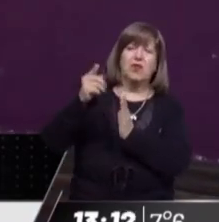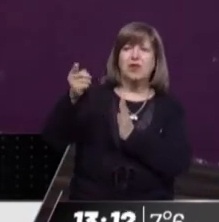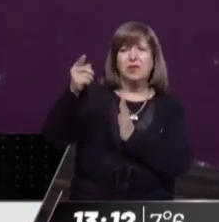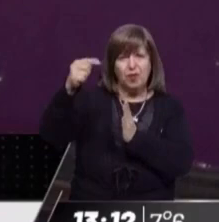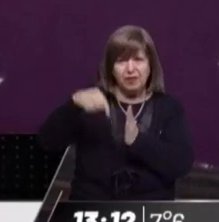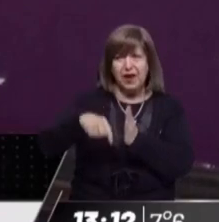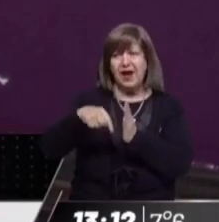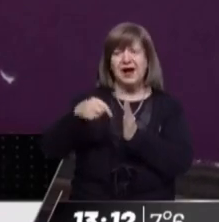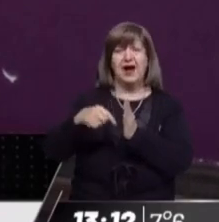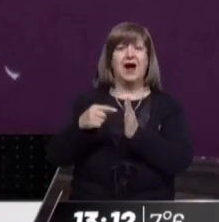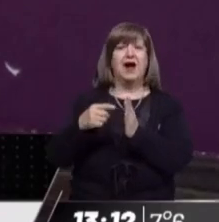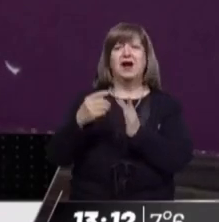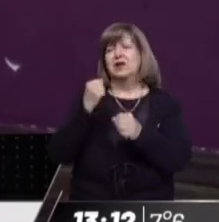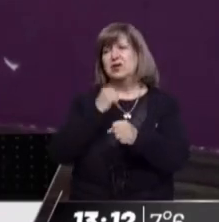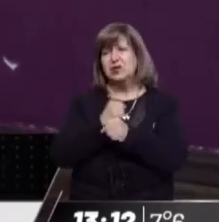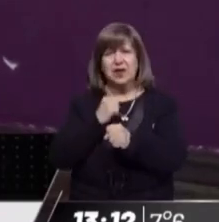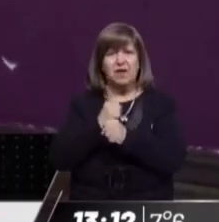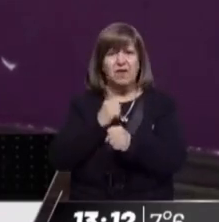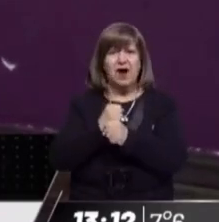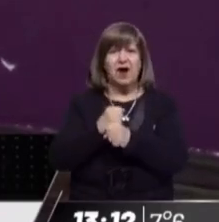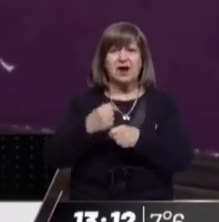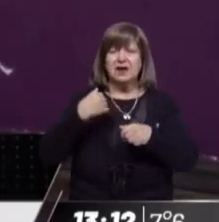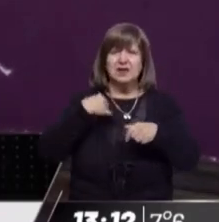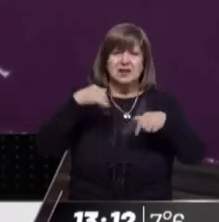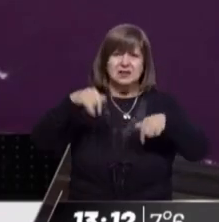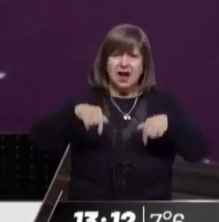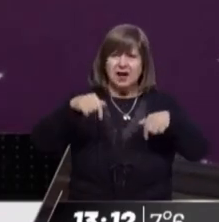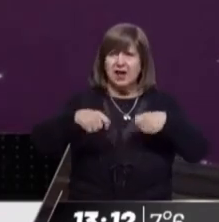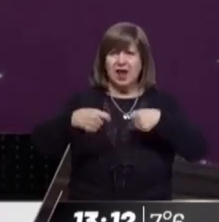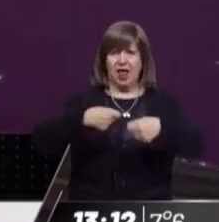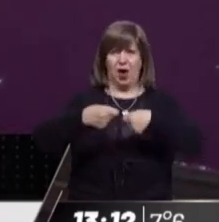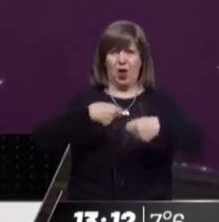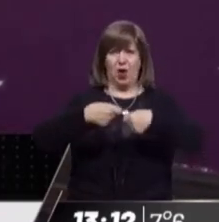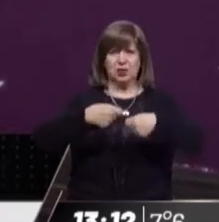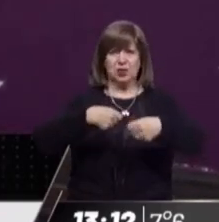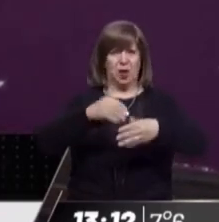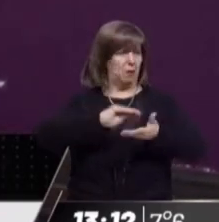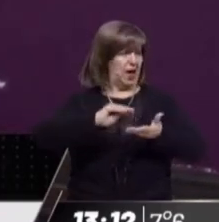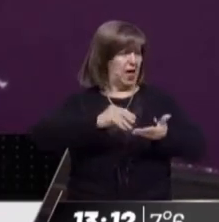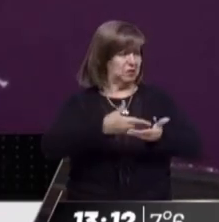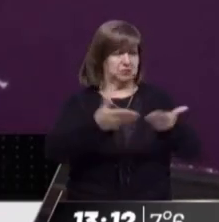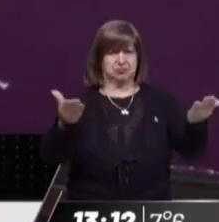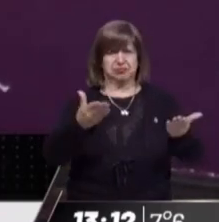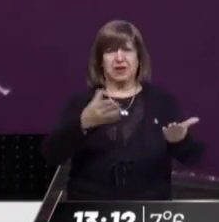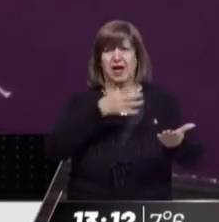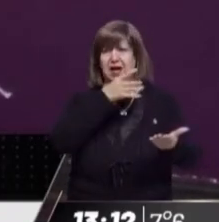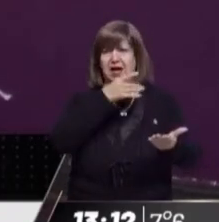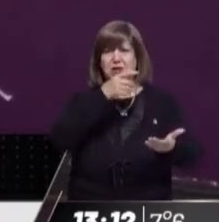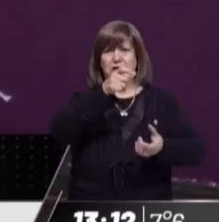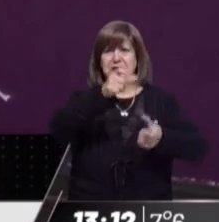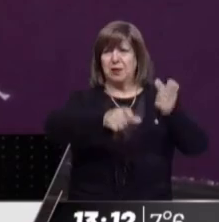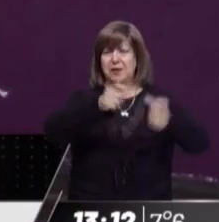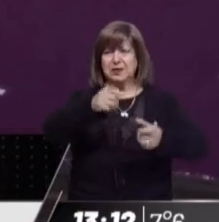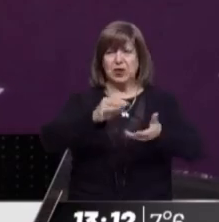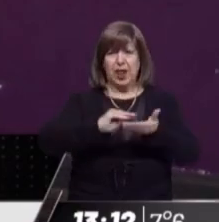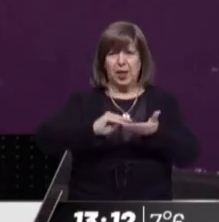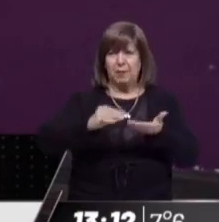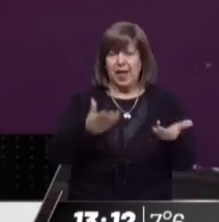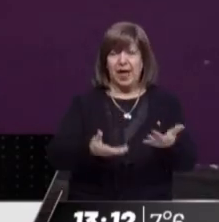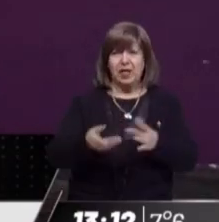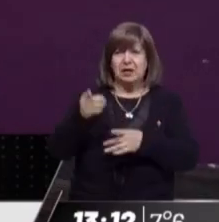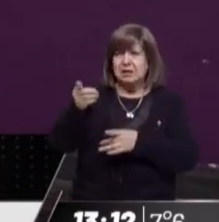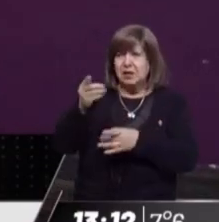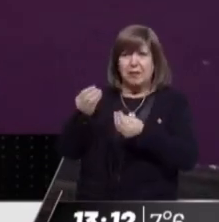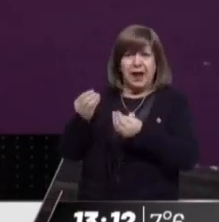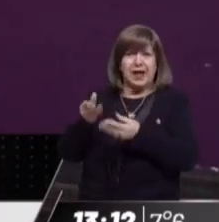eh teníamos una panadería con 14 empleados no hacía falta el ingreso de lo que gana un